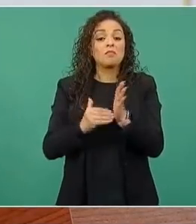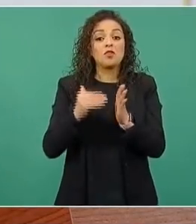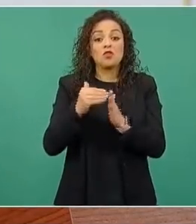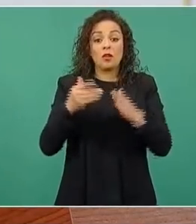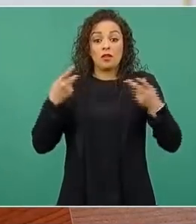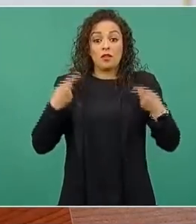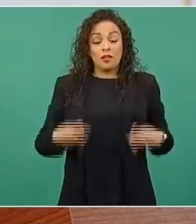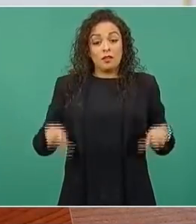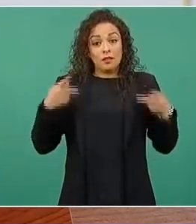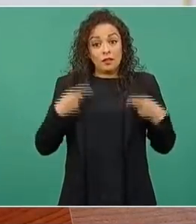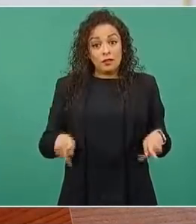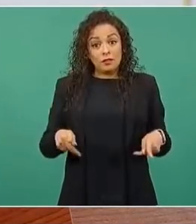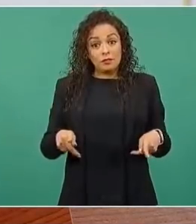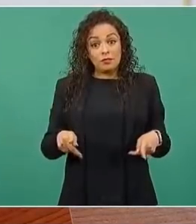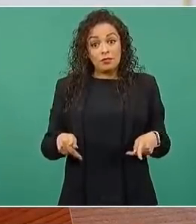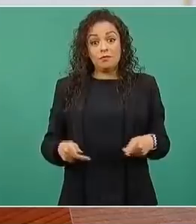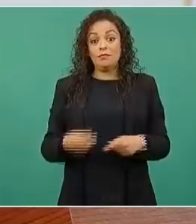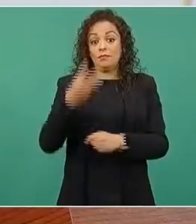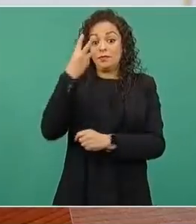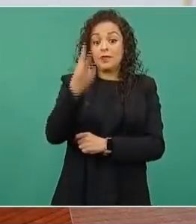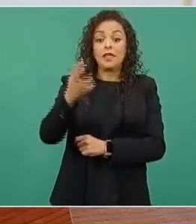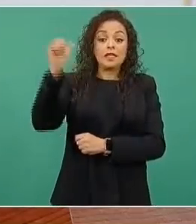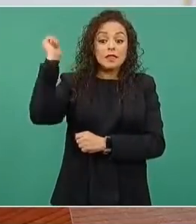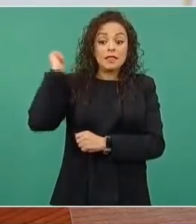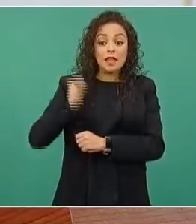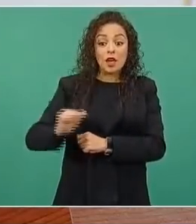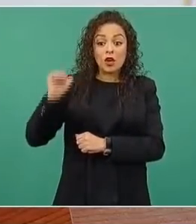En 3 siglos